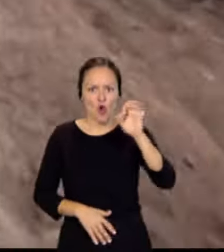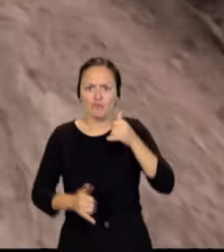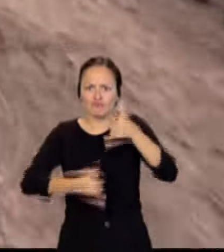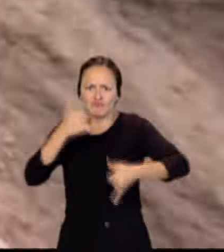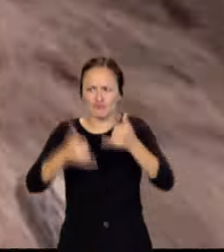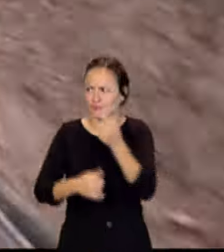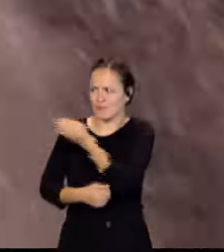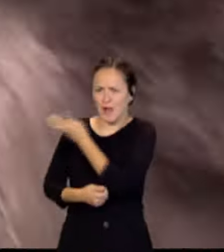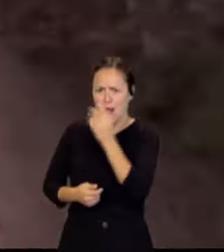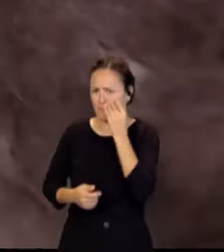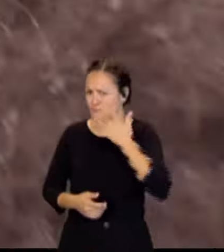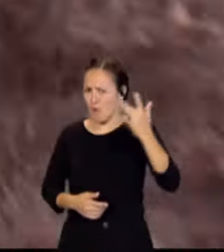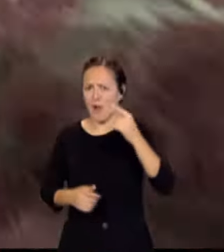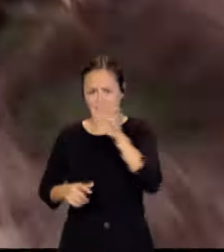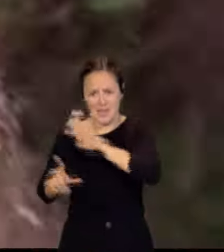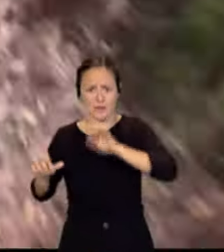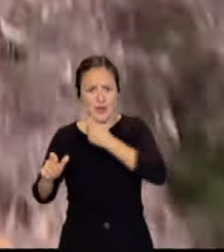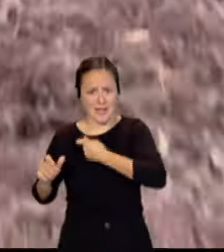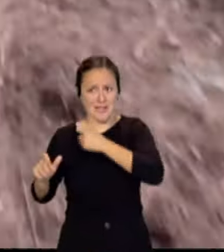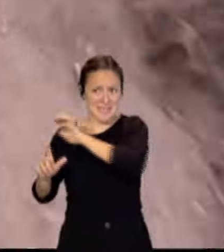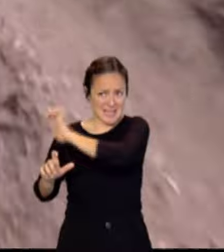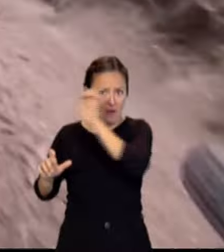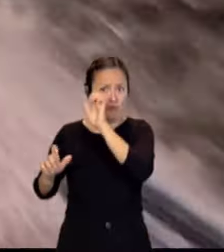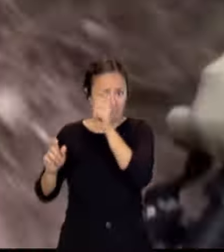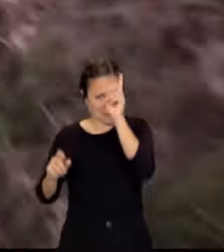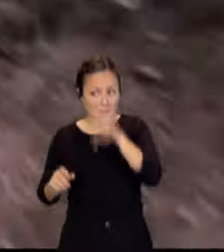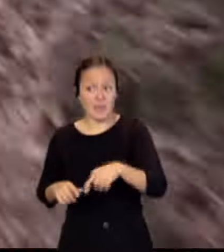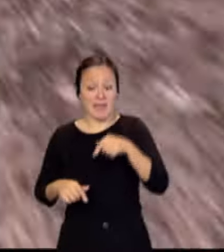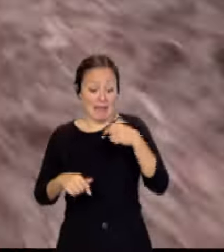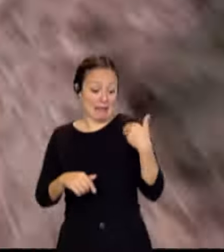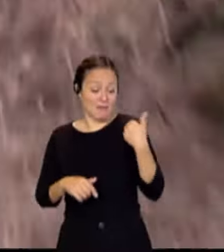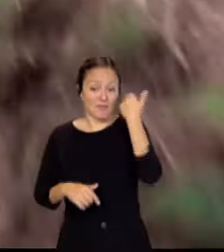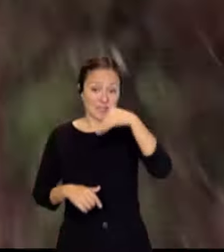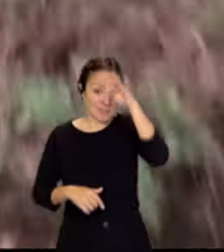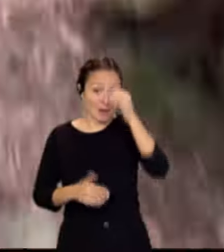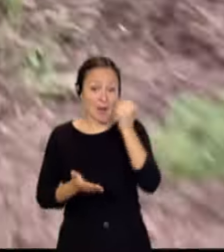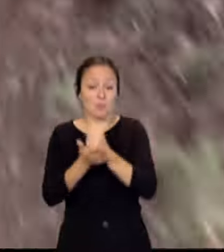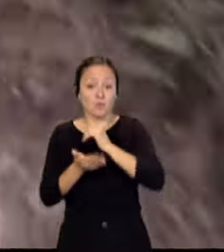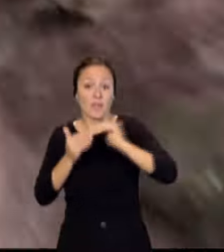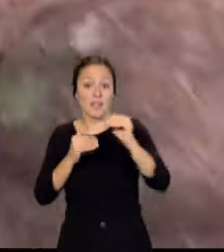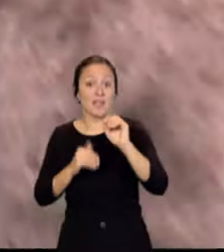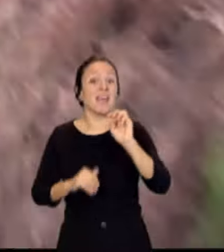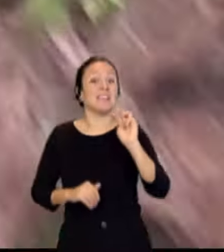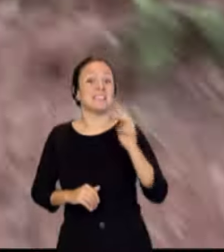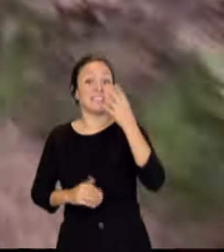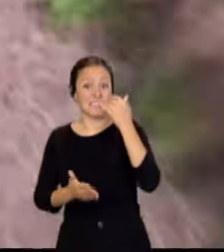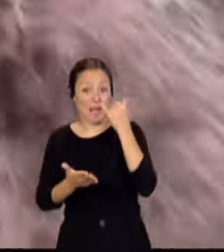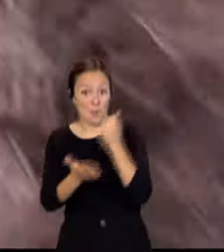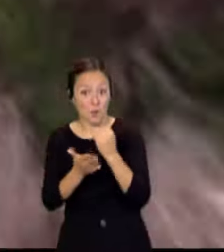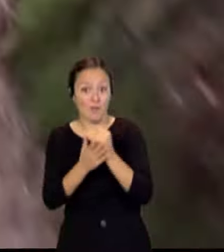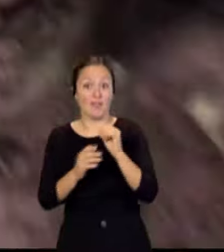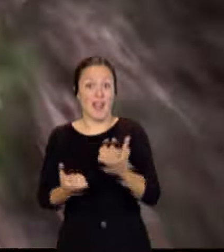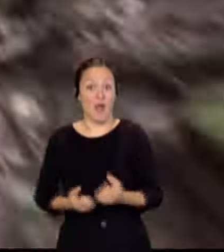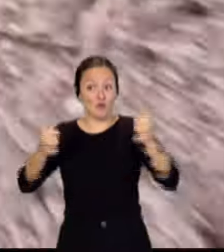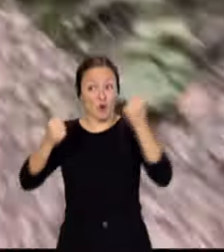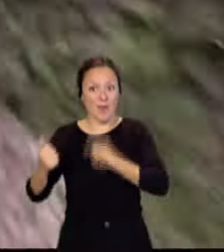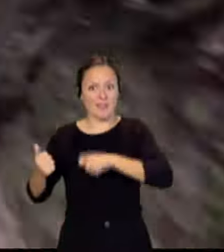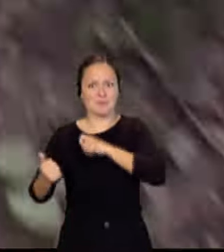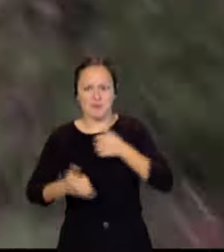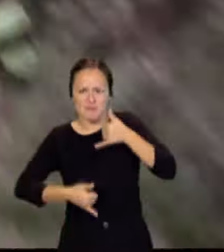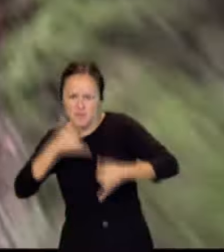panorama nacional e internacional y este fin de semana en el municipio palmero de punta yana con motivo de la tercera prueba de la copa de España volvió a